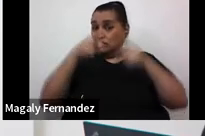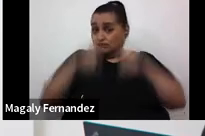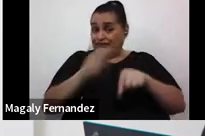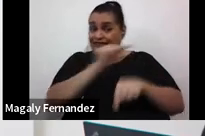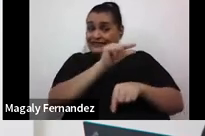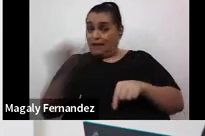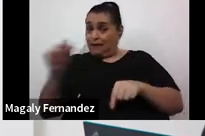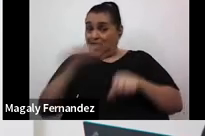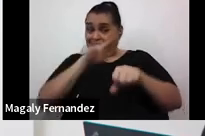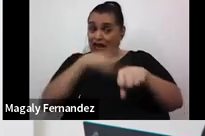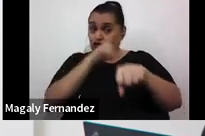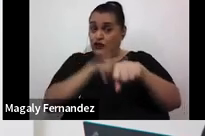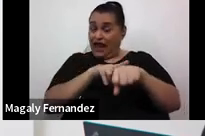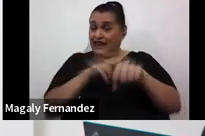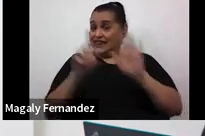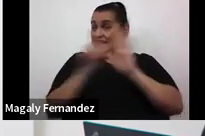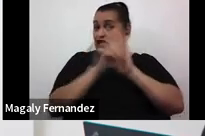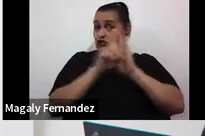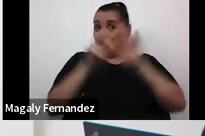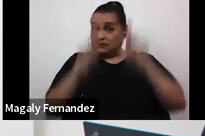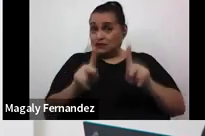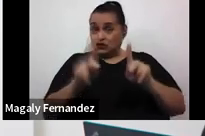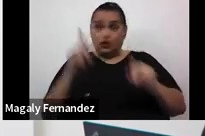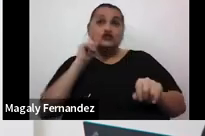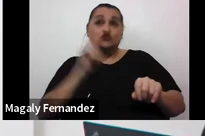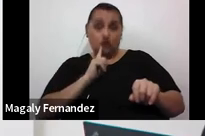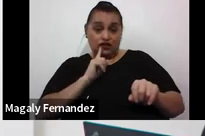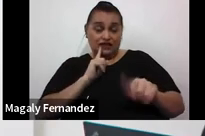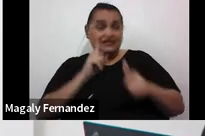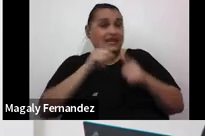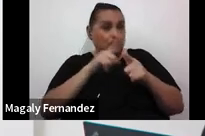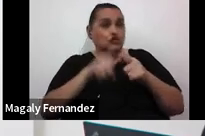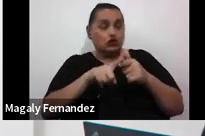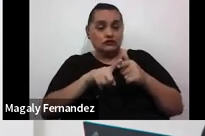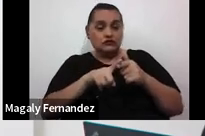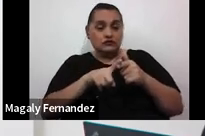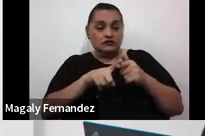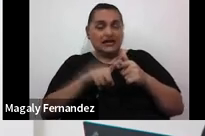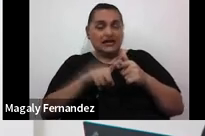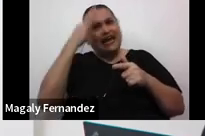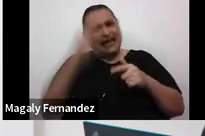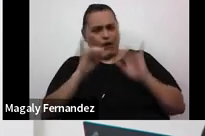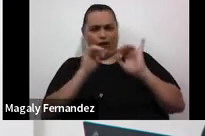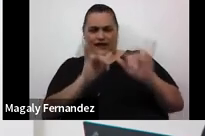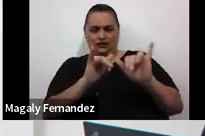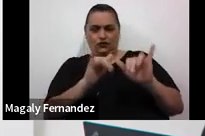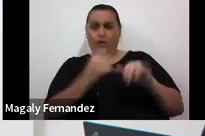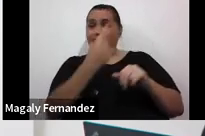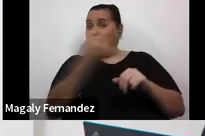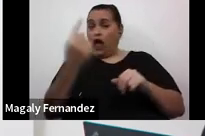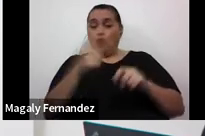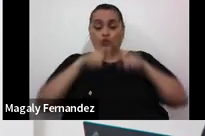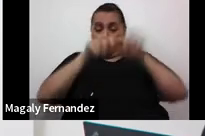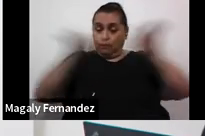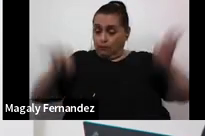Nacional de las de los derechos de las personas sordas entonces creo que es eso no cada uno desde su metro